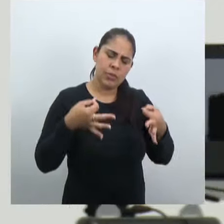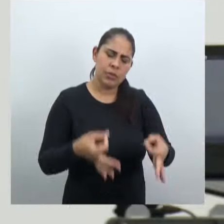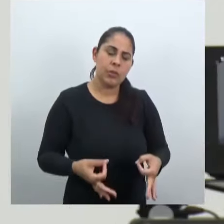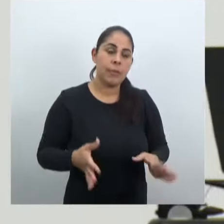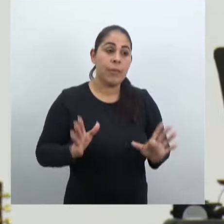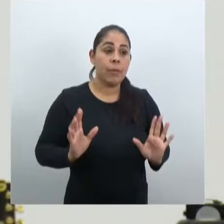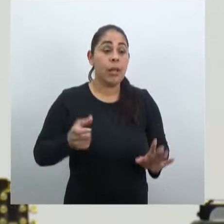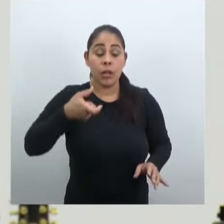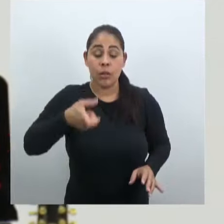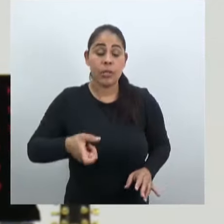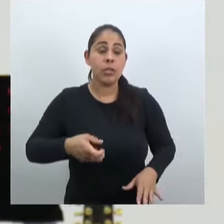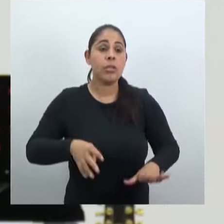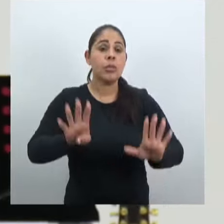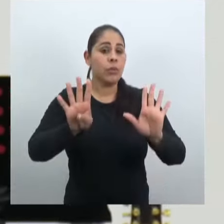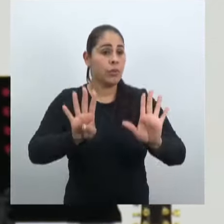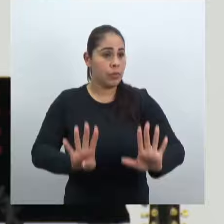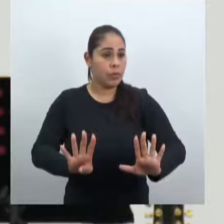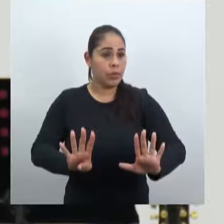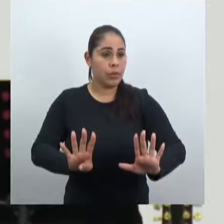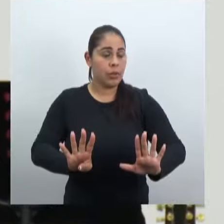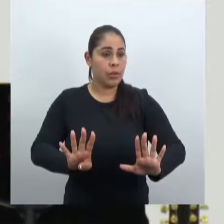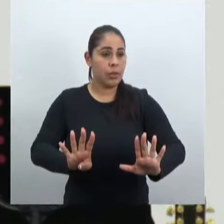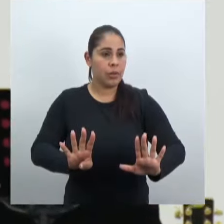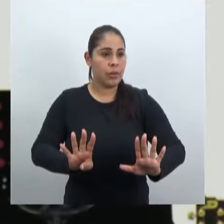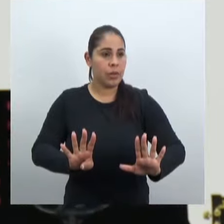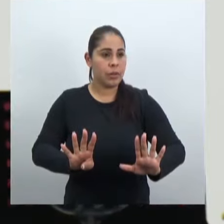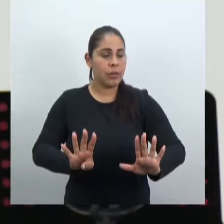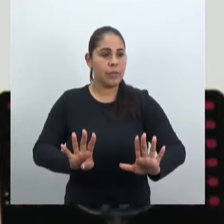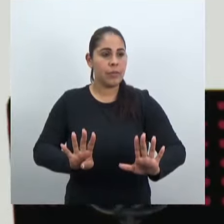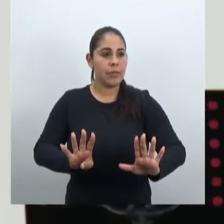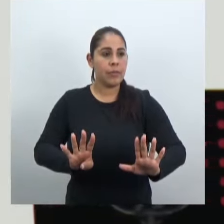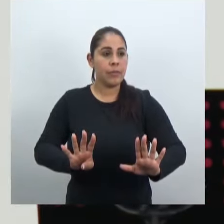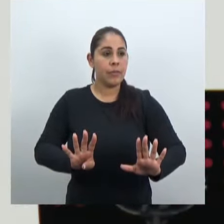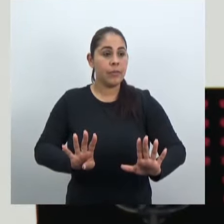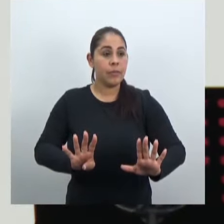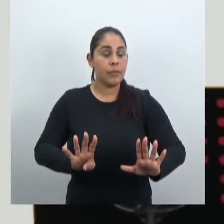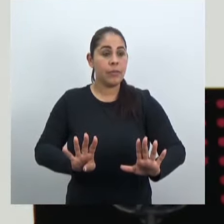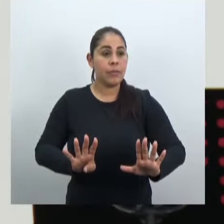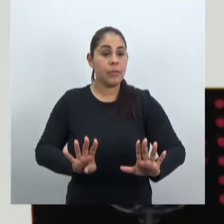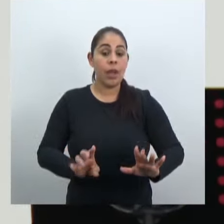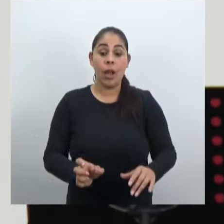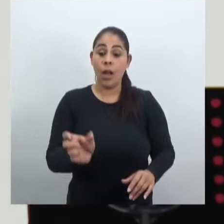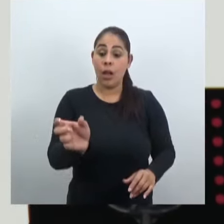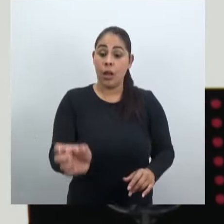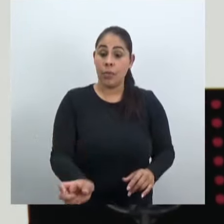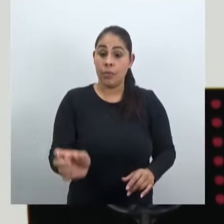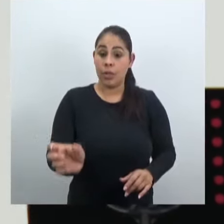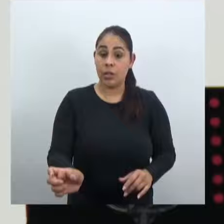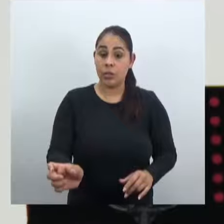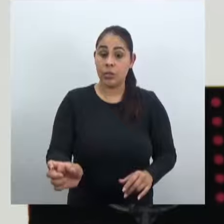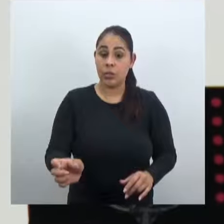en versículo 9, oye, ¿a quién dice? ¿A quién le habla? Atención. Y a unos que confiaban en sí